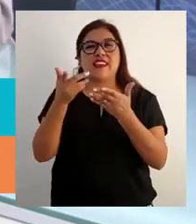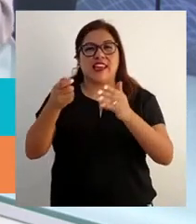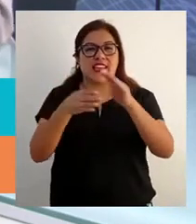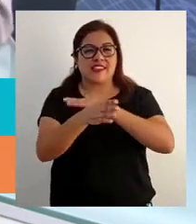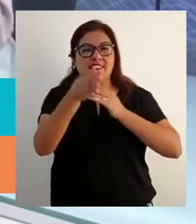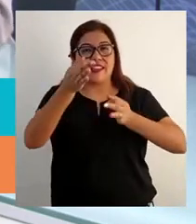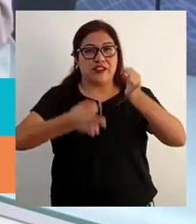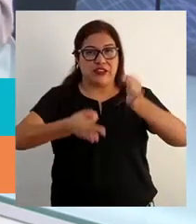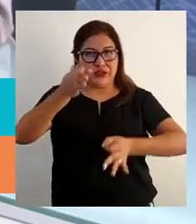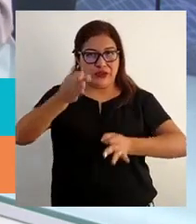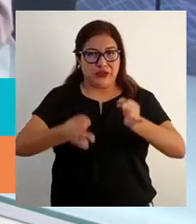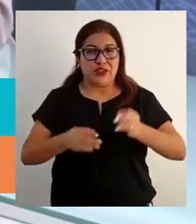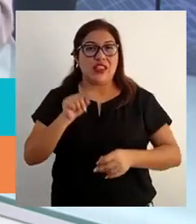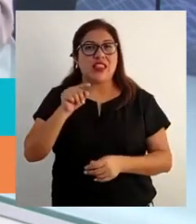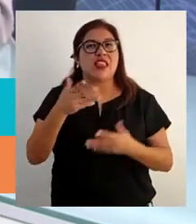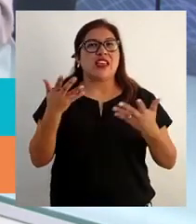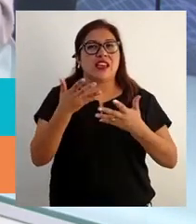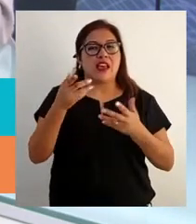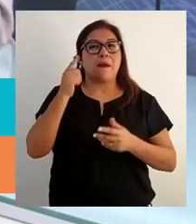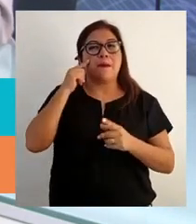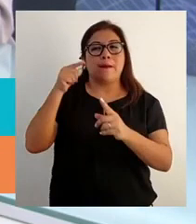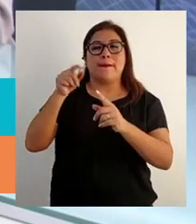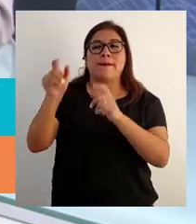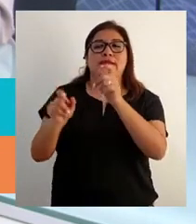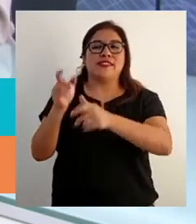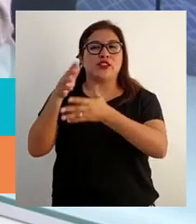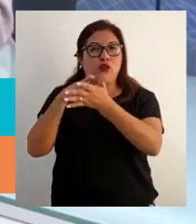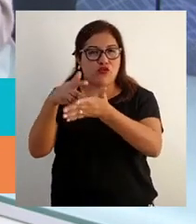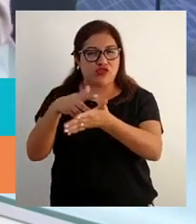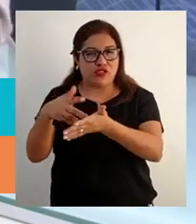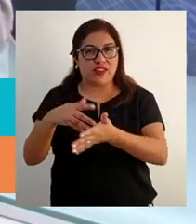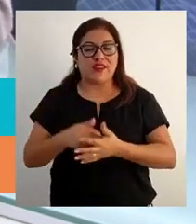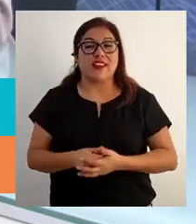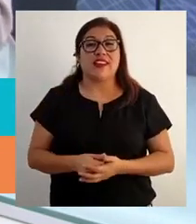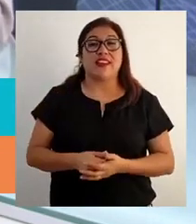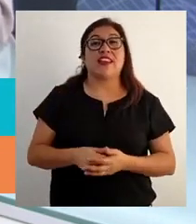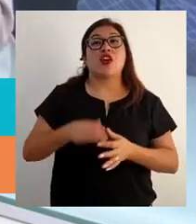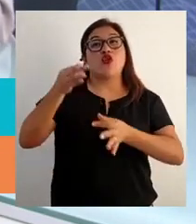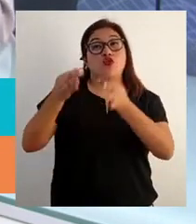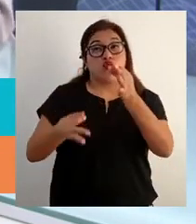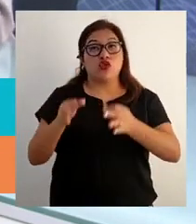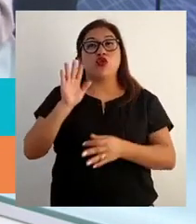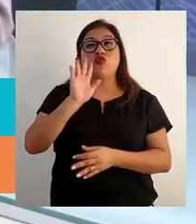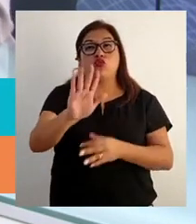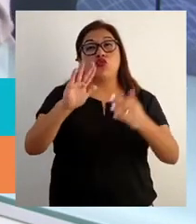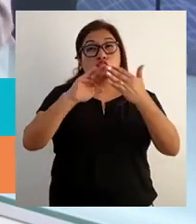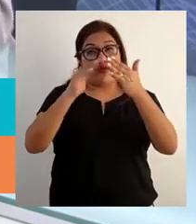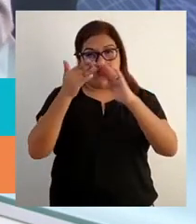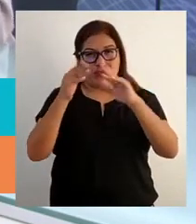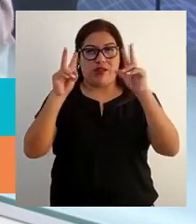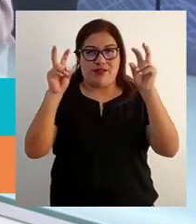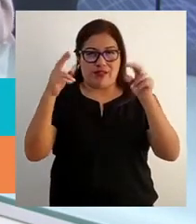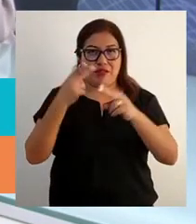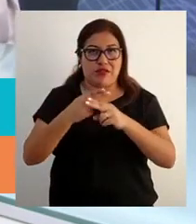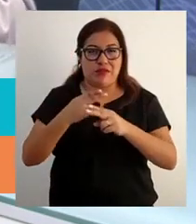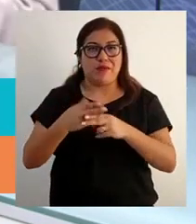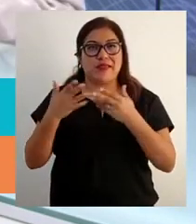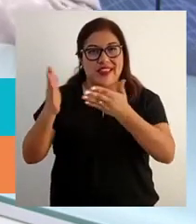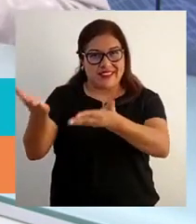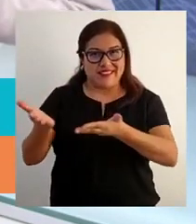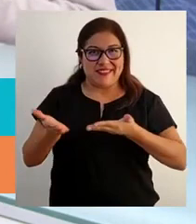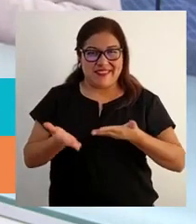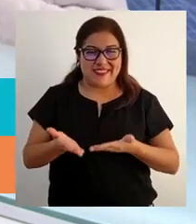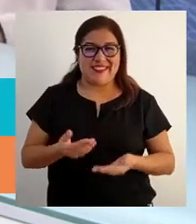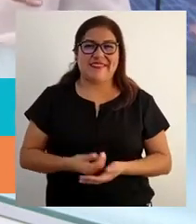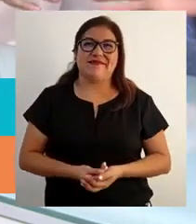Justicia de Personas Vulnerables y Justicia en tu Comunidad, que la tenemos aquí con nosotros.